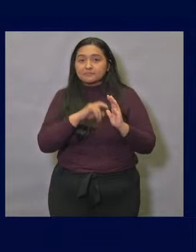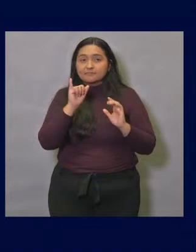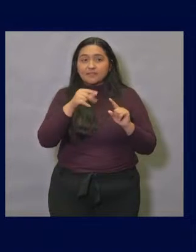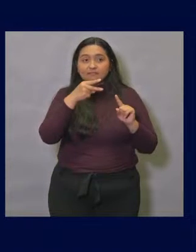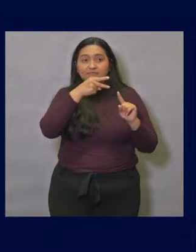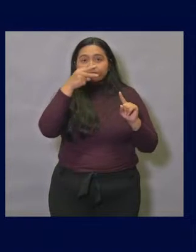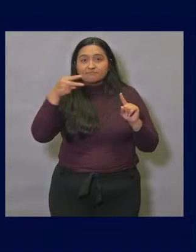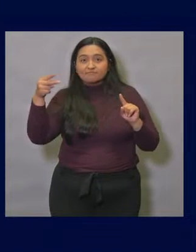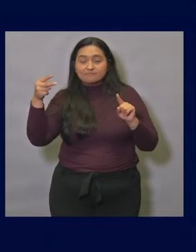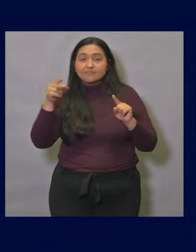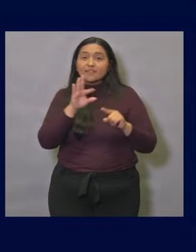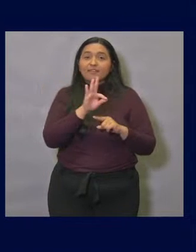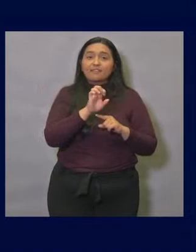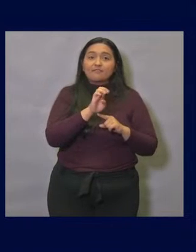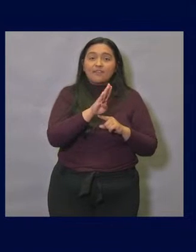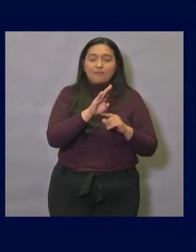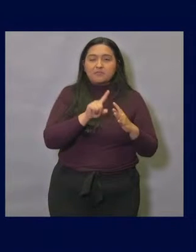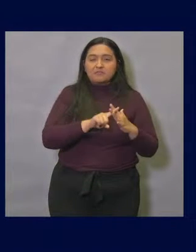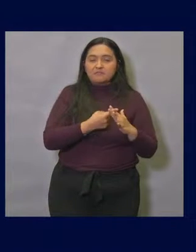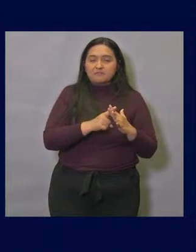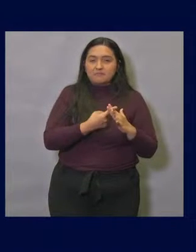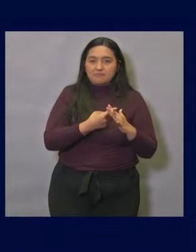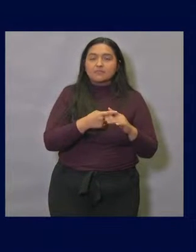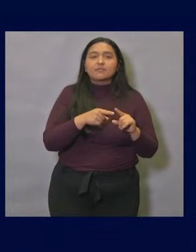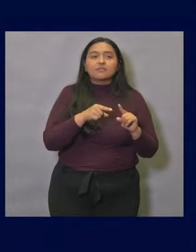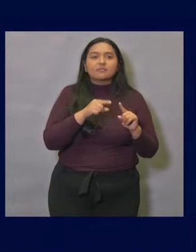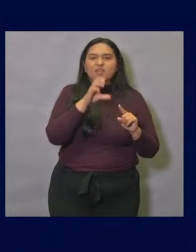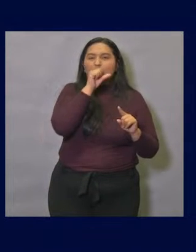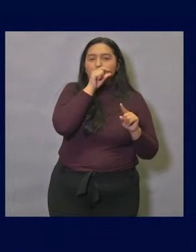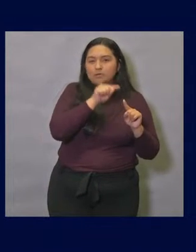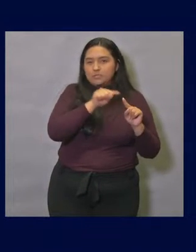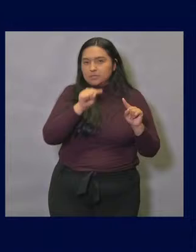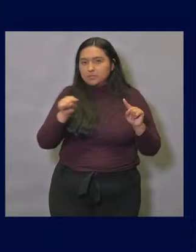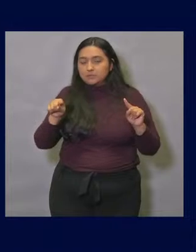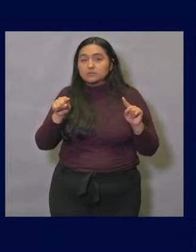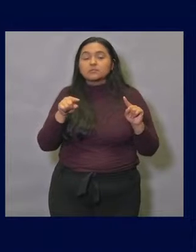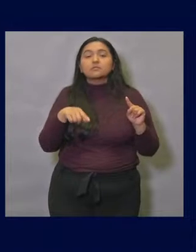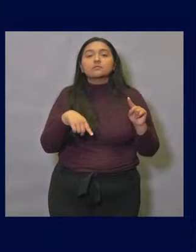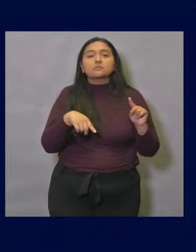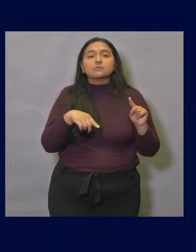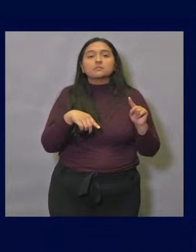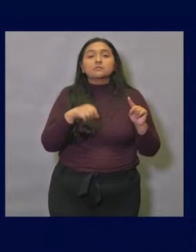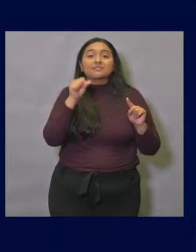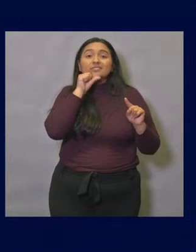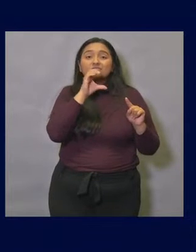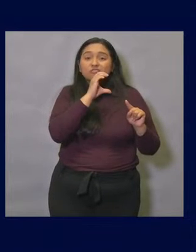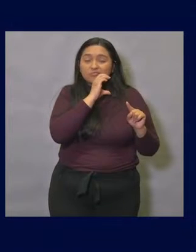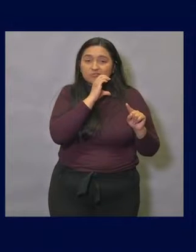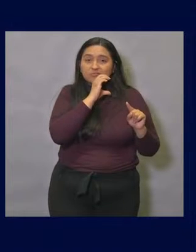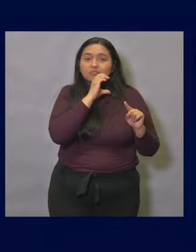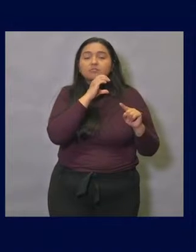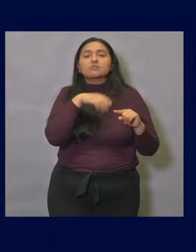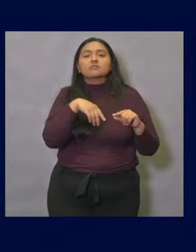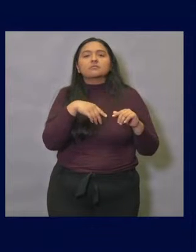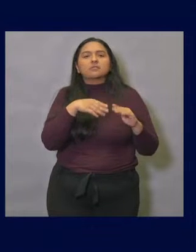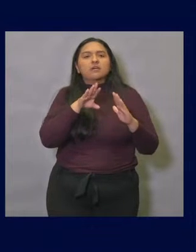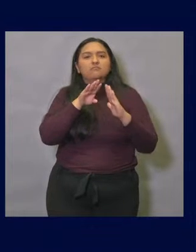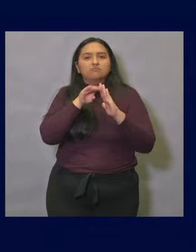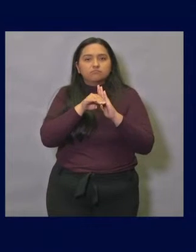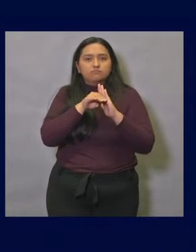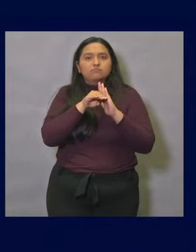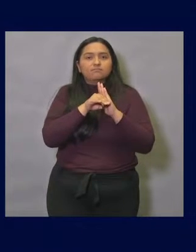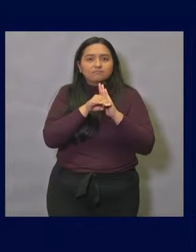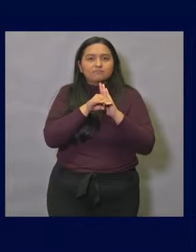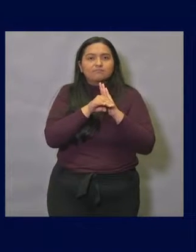febrero, las personas mayores, aquí mostradas por la línea anaranjada, han representado un porcentaje cada vez más pequeño